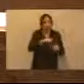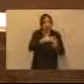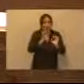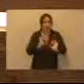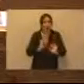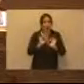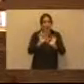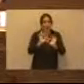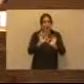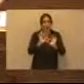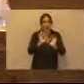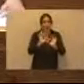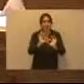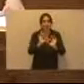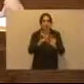fenómenos